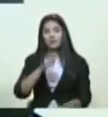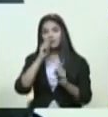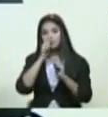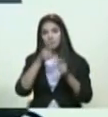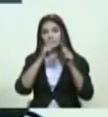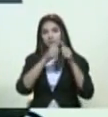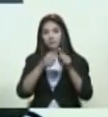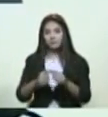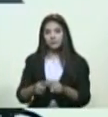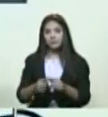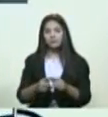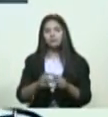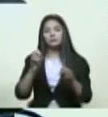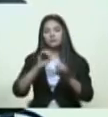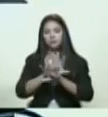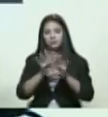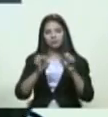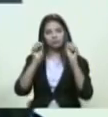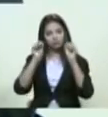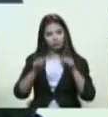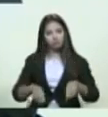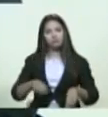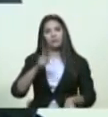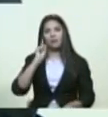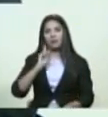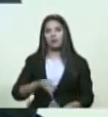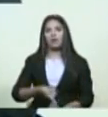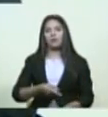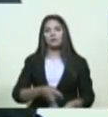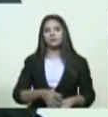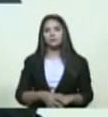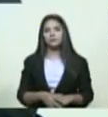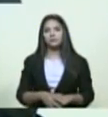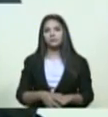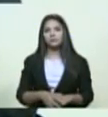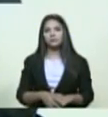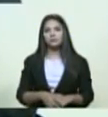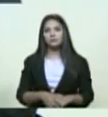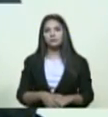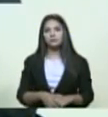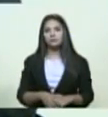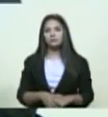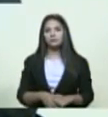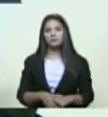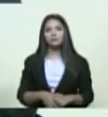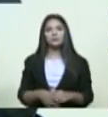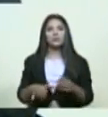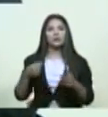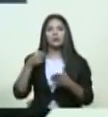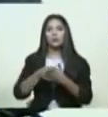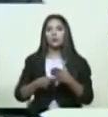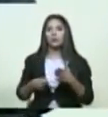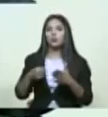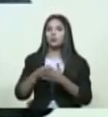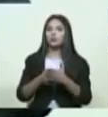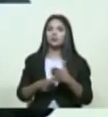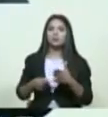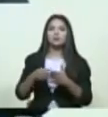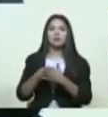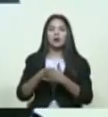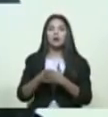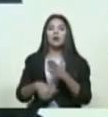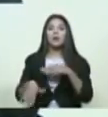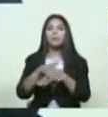debe, obviamente, pero con todas las de la ley, luchar. Y el